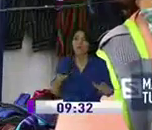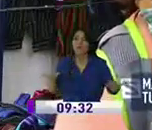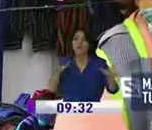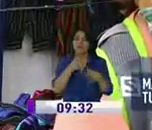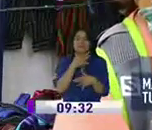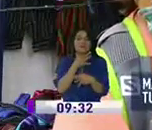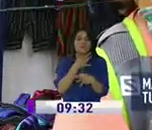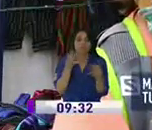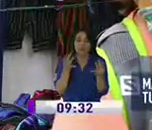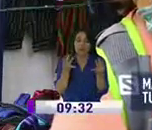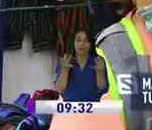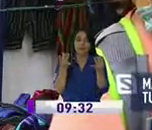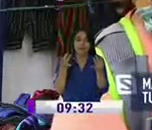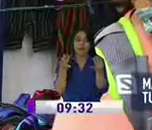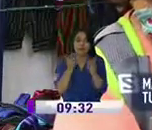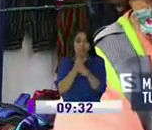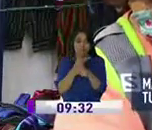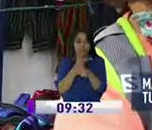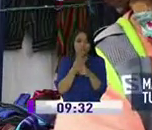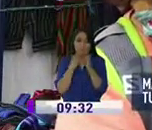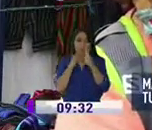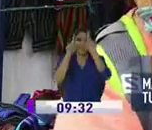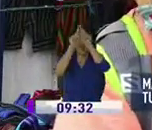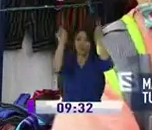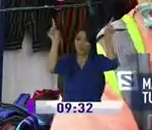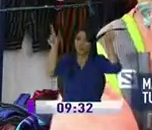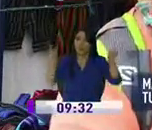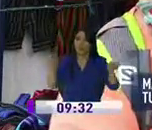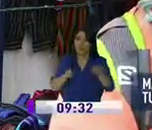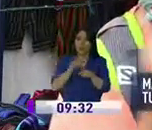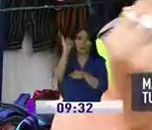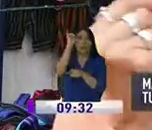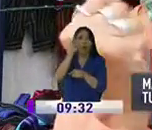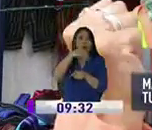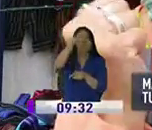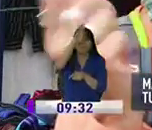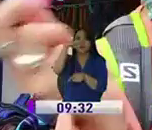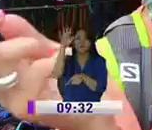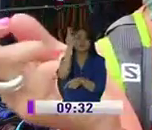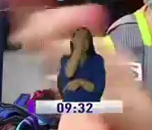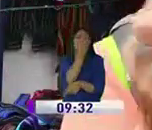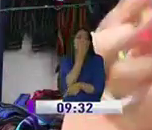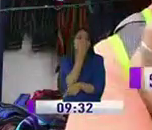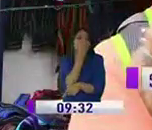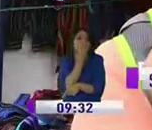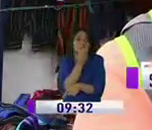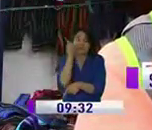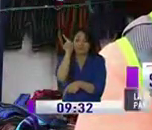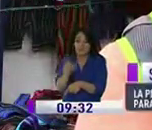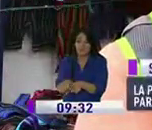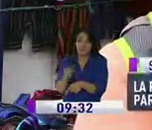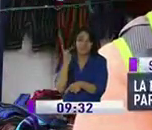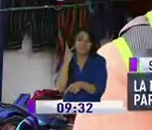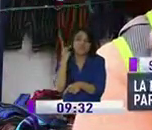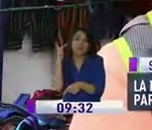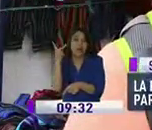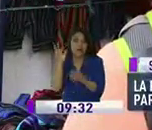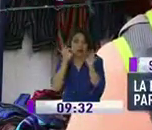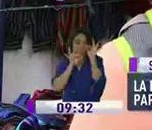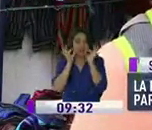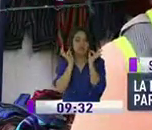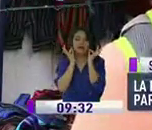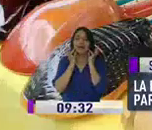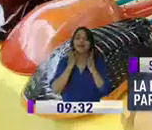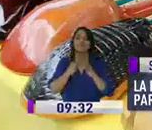calidad de los cuadros, me parecen los cuadros y los orfebres en plata, me parece